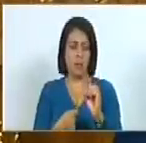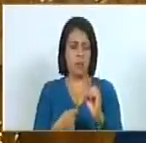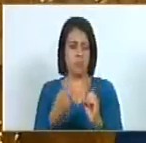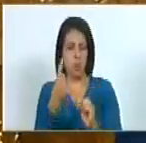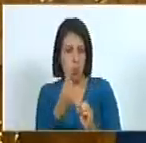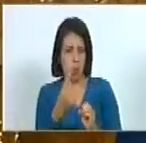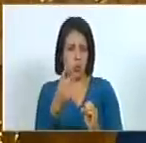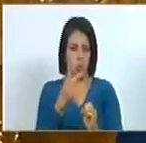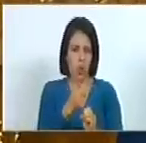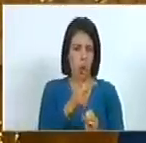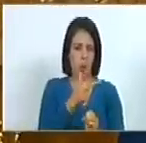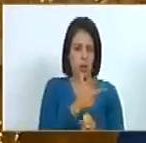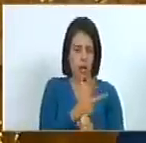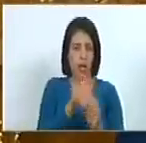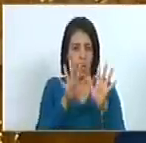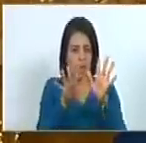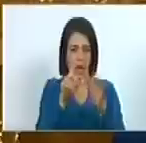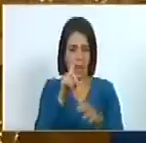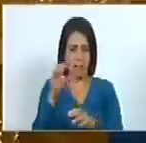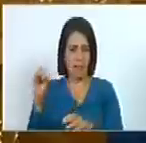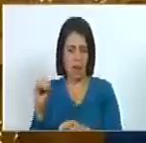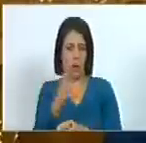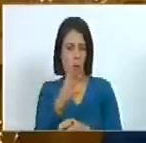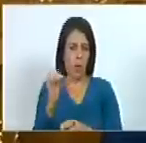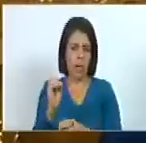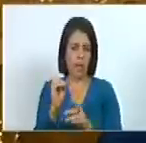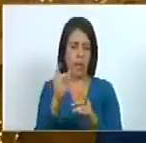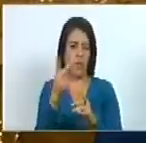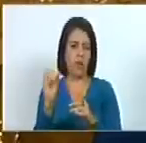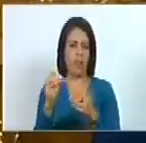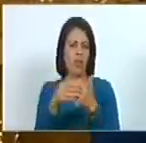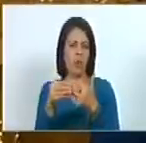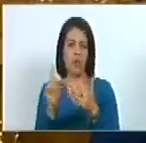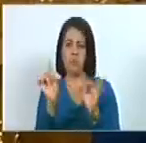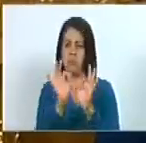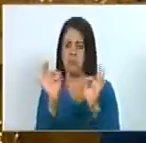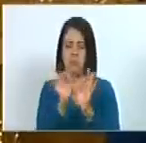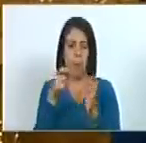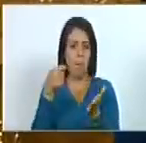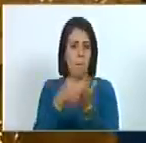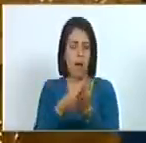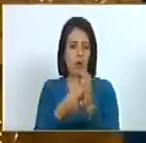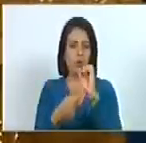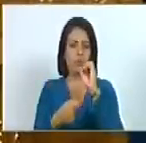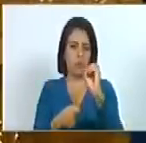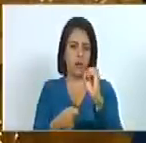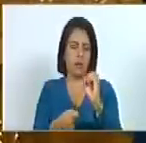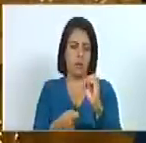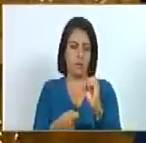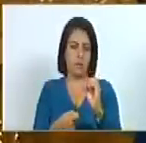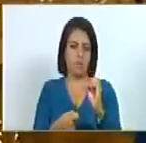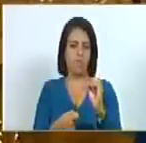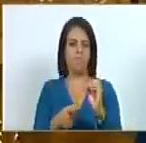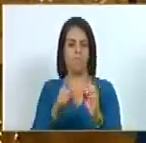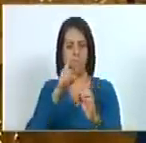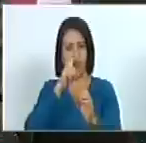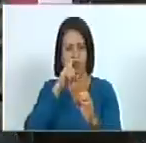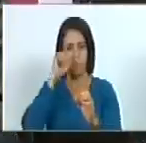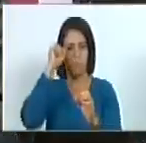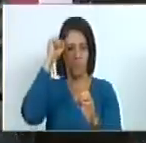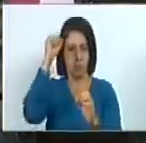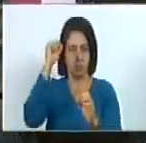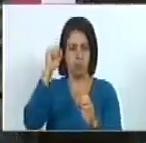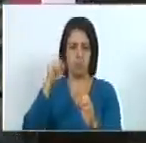dos, ni tres, ni diez, ni cien, ni 40, ni 20 dólares, cero, le pagan cero. Tiene que venir Nicolás Maduro